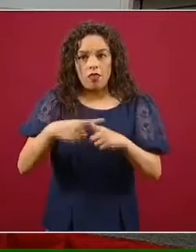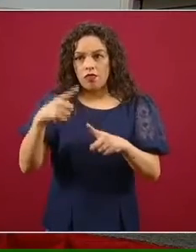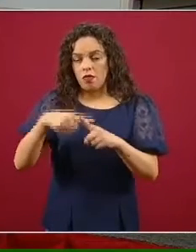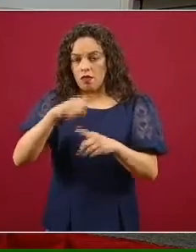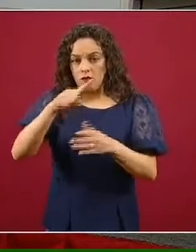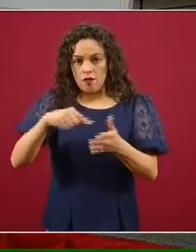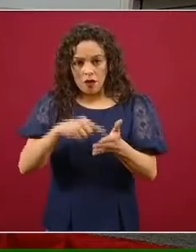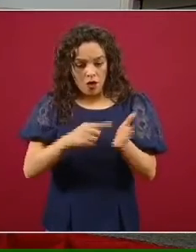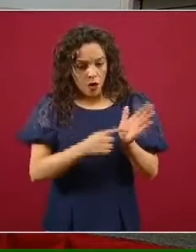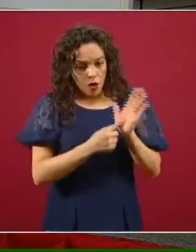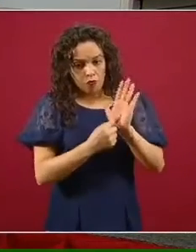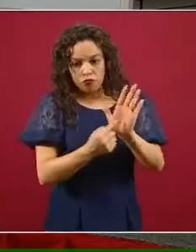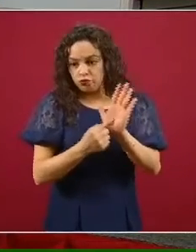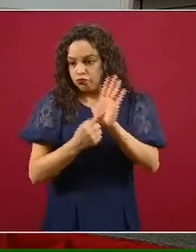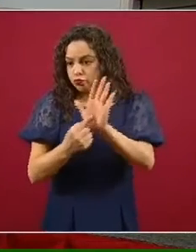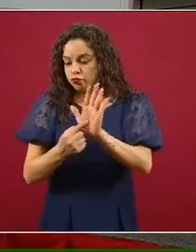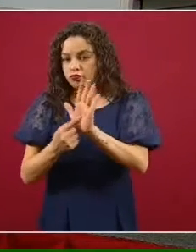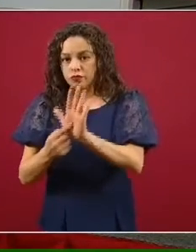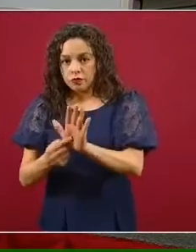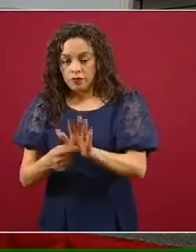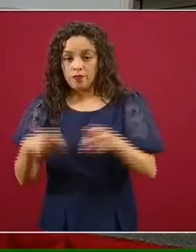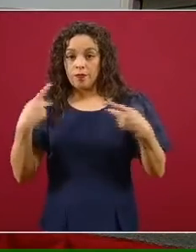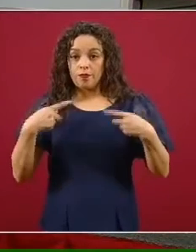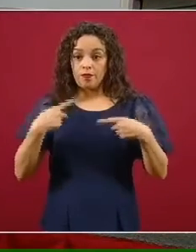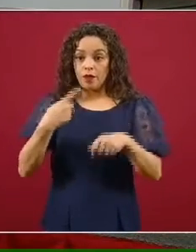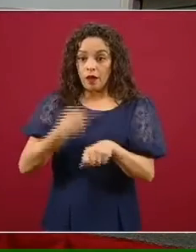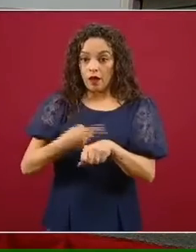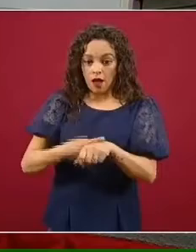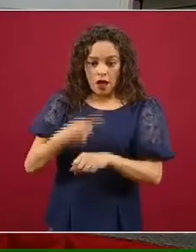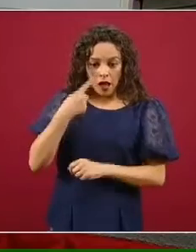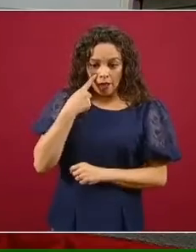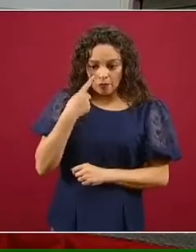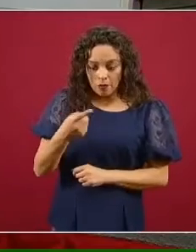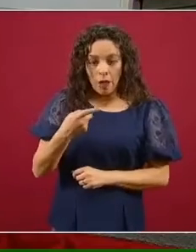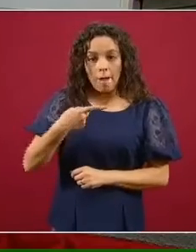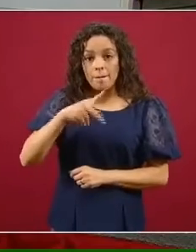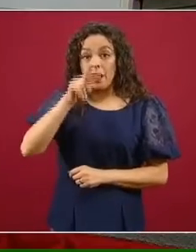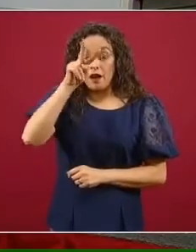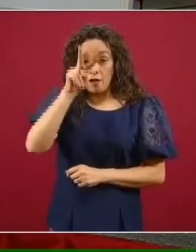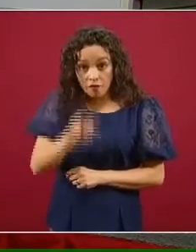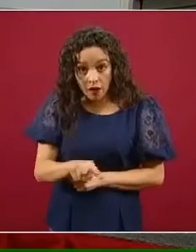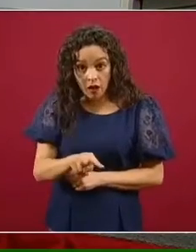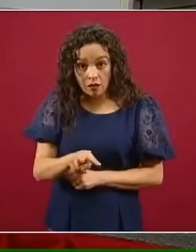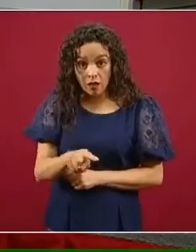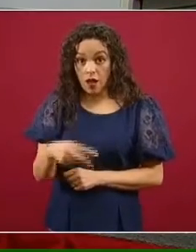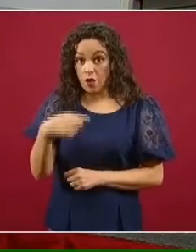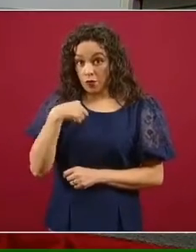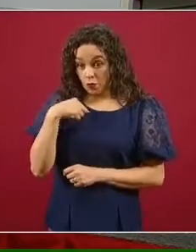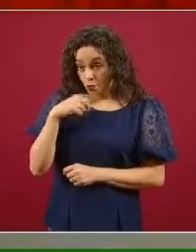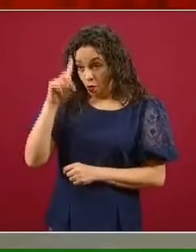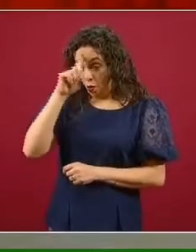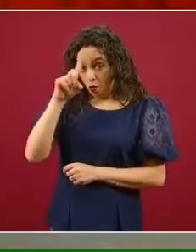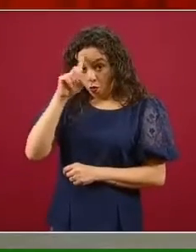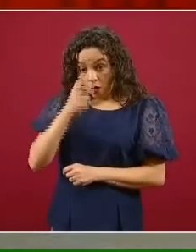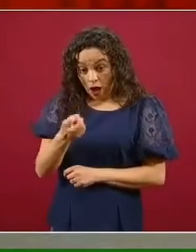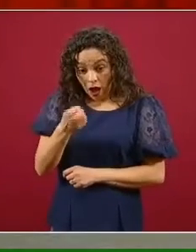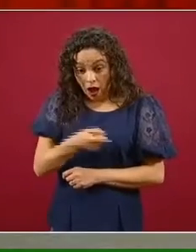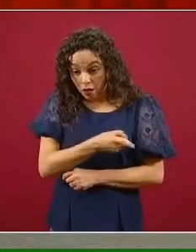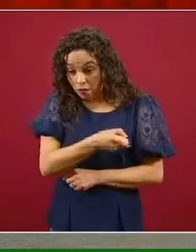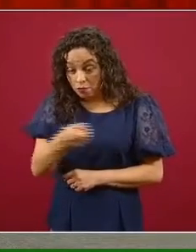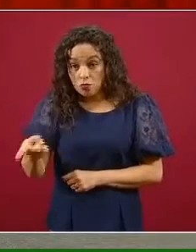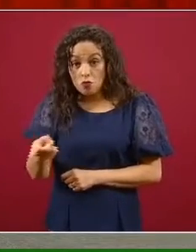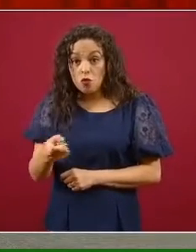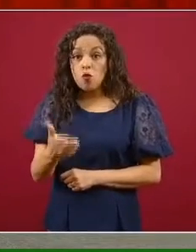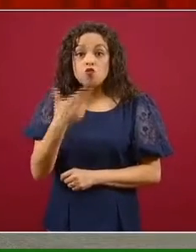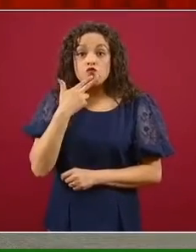los pacientes están recibiendo, y realmente no se recomienda el uso de ninguno de los fármacos que